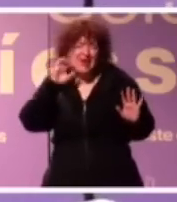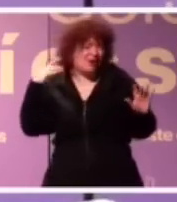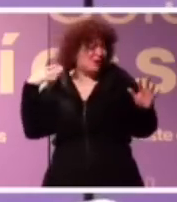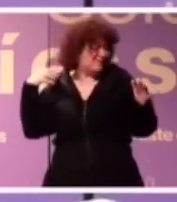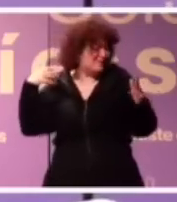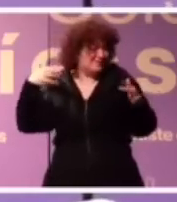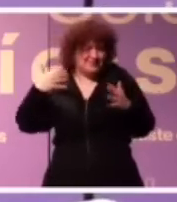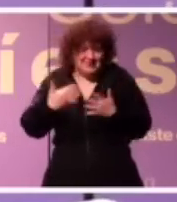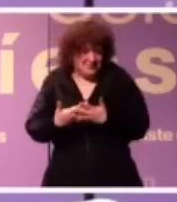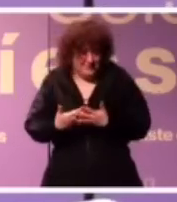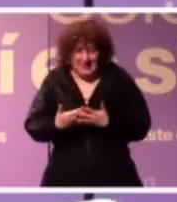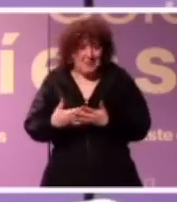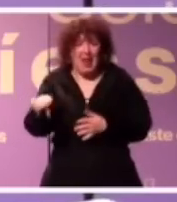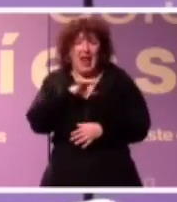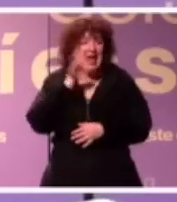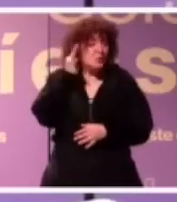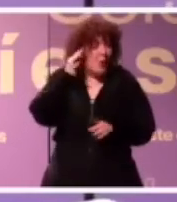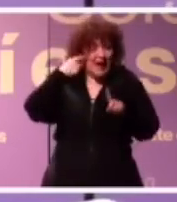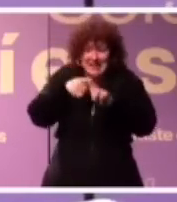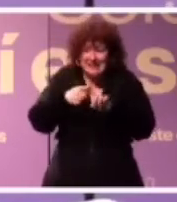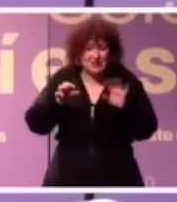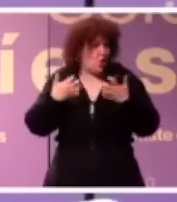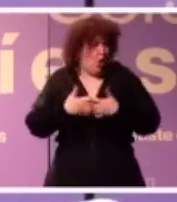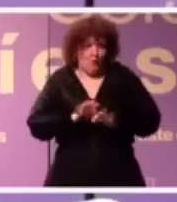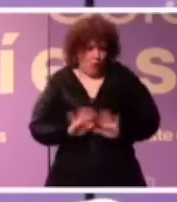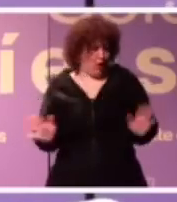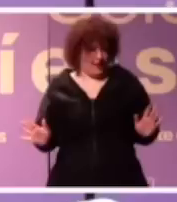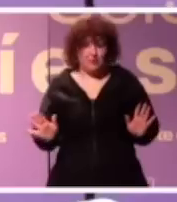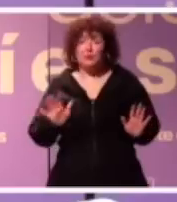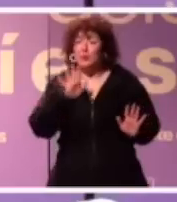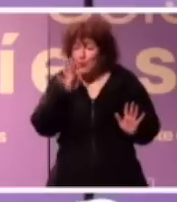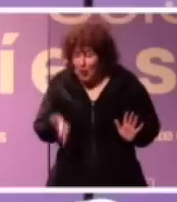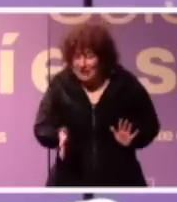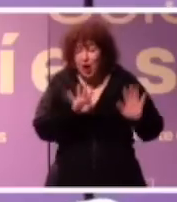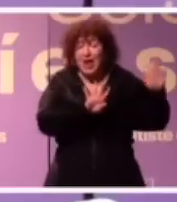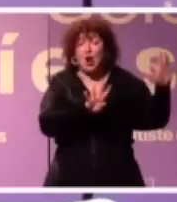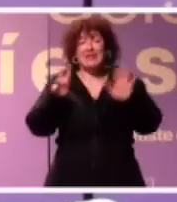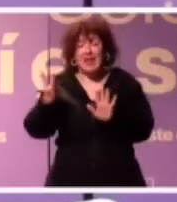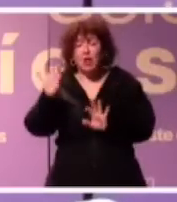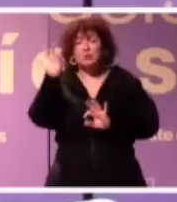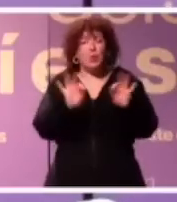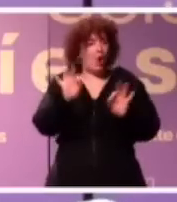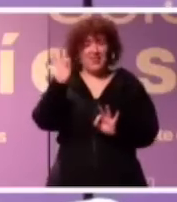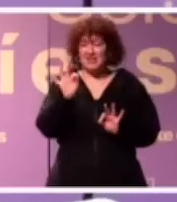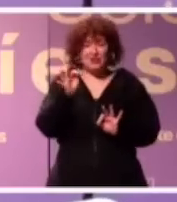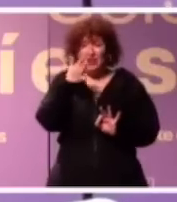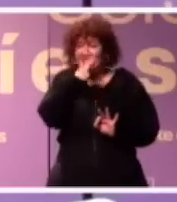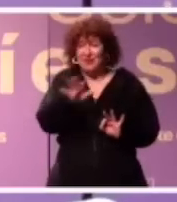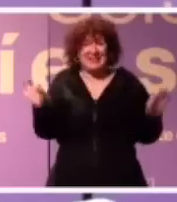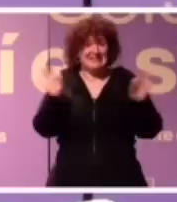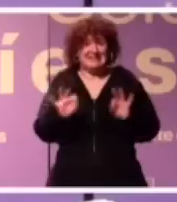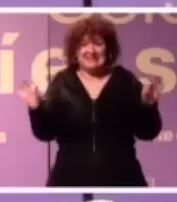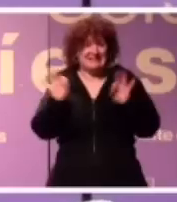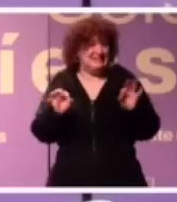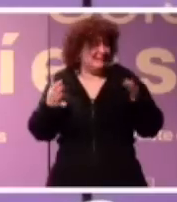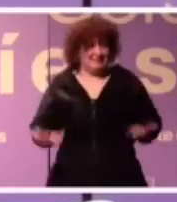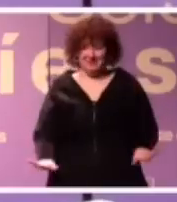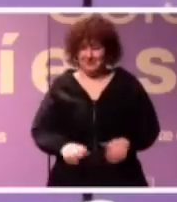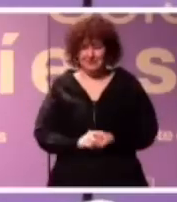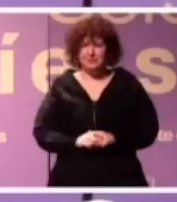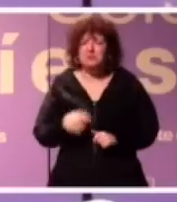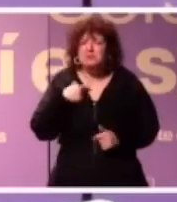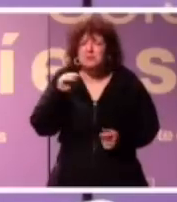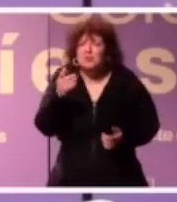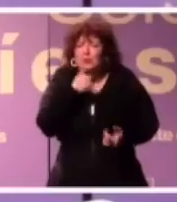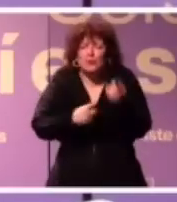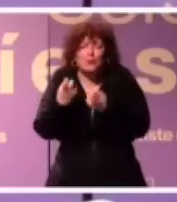ha sido a las mujeres por eso el 92% no denuncia y cuando les preguntas Por